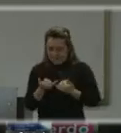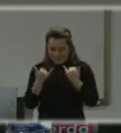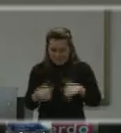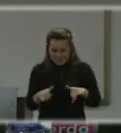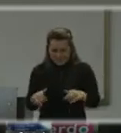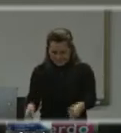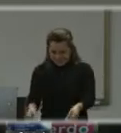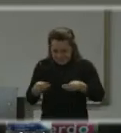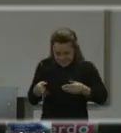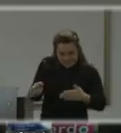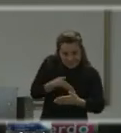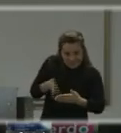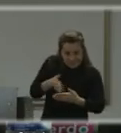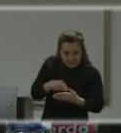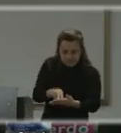tengan